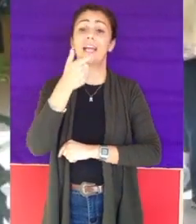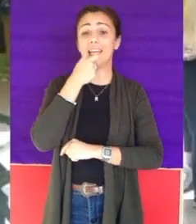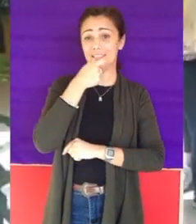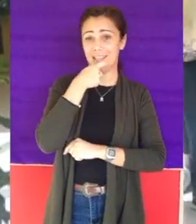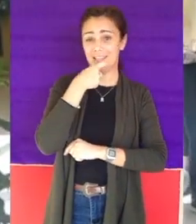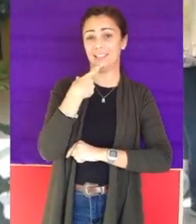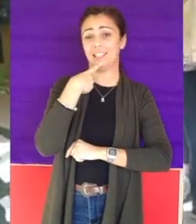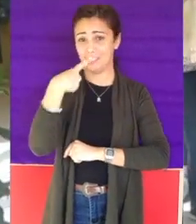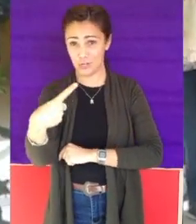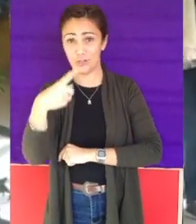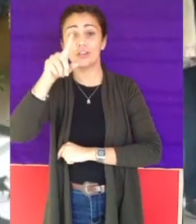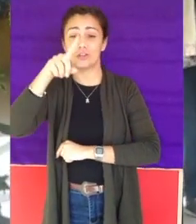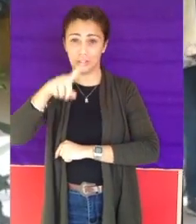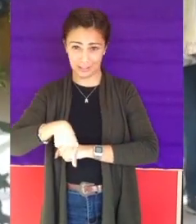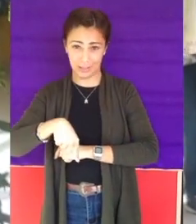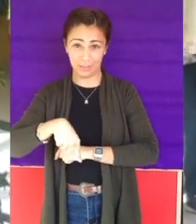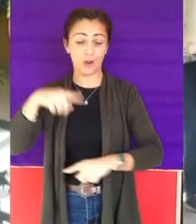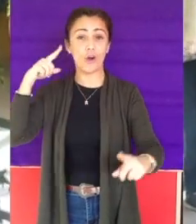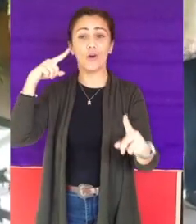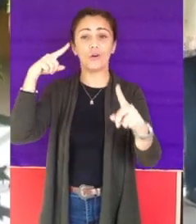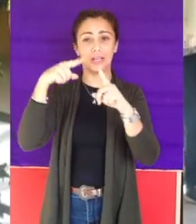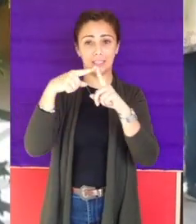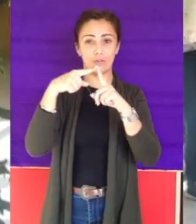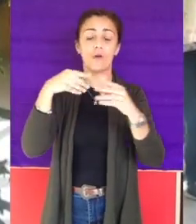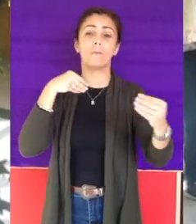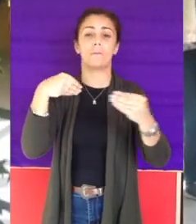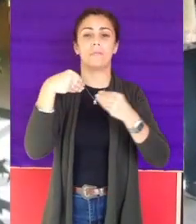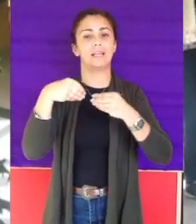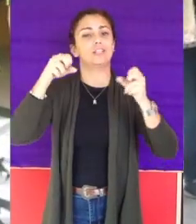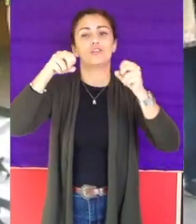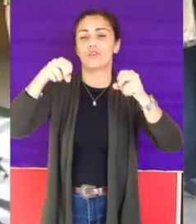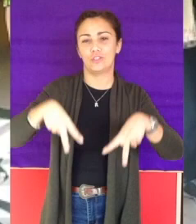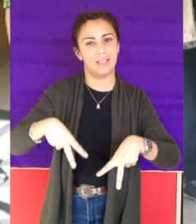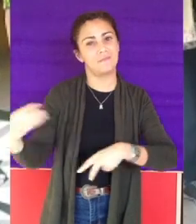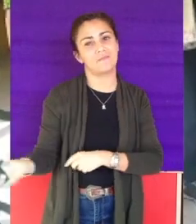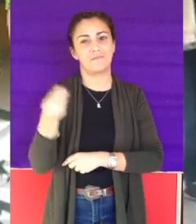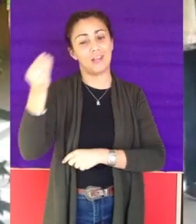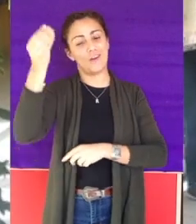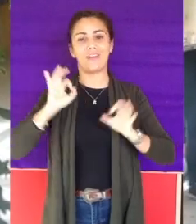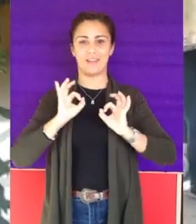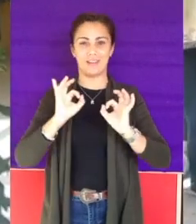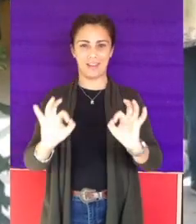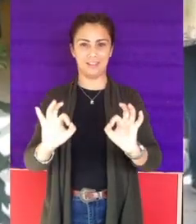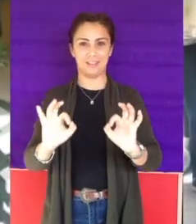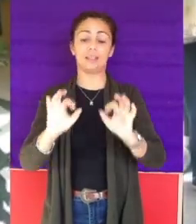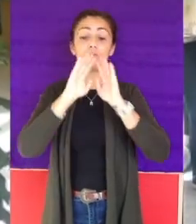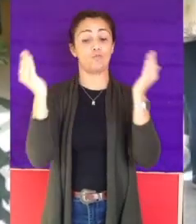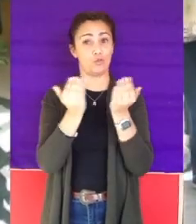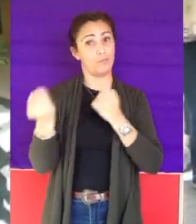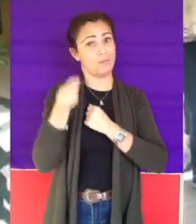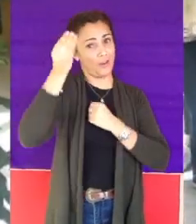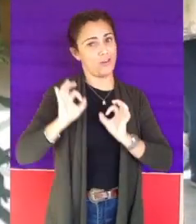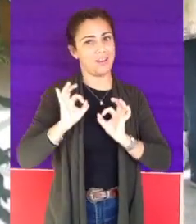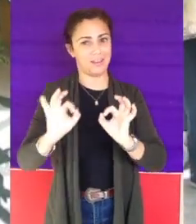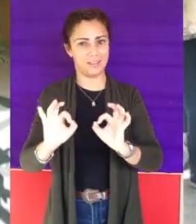Te lo digo con signos, te lo digo en inglés. Mejor sin plásticos, el mundo huye. Yeah.